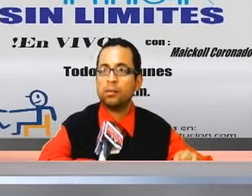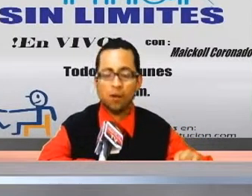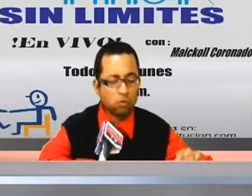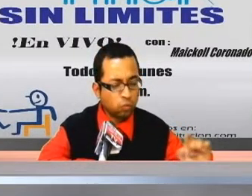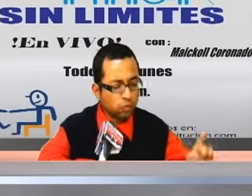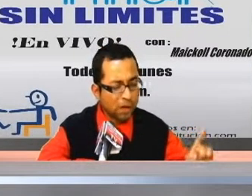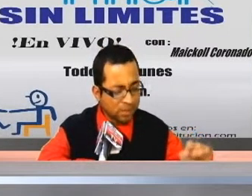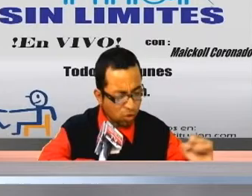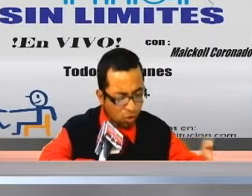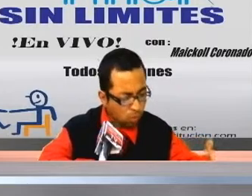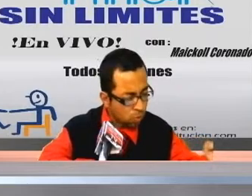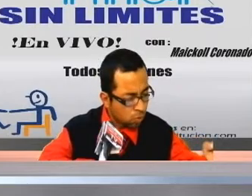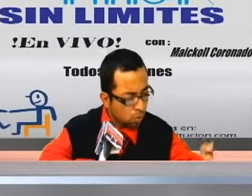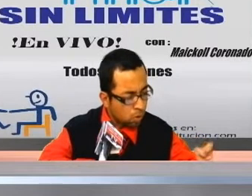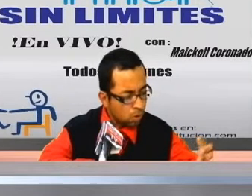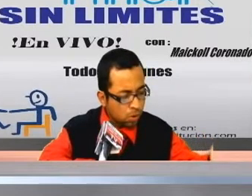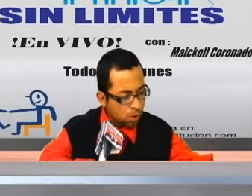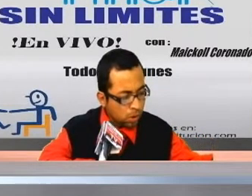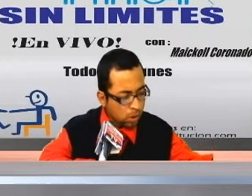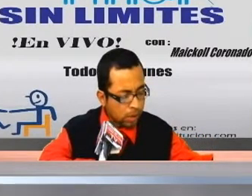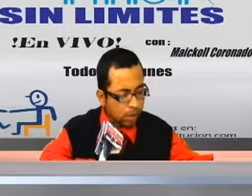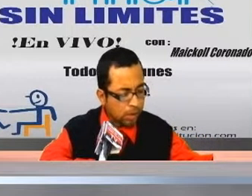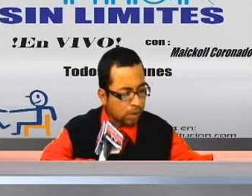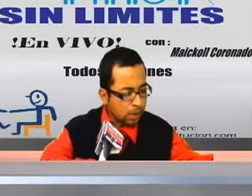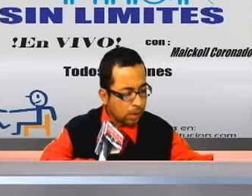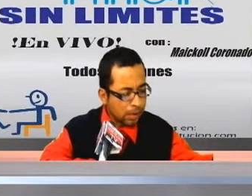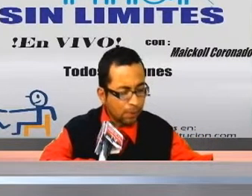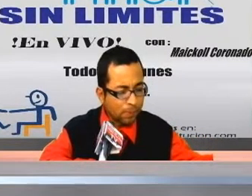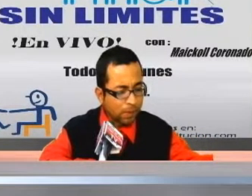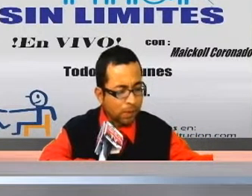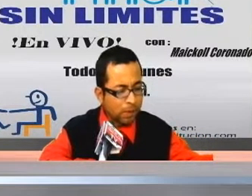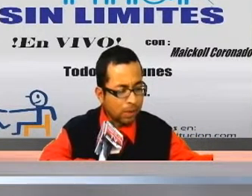Duden, mejor dicho, Duden, así como